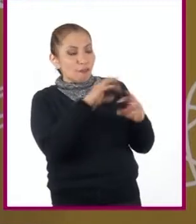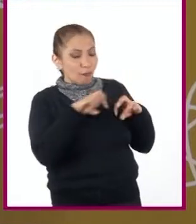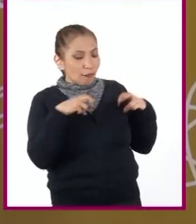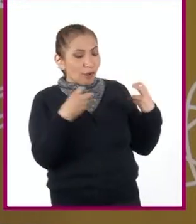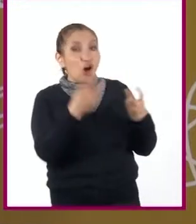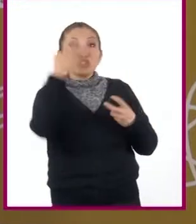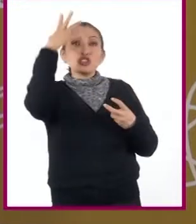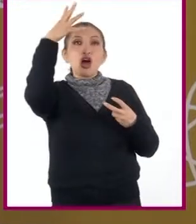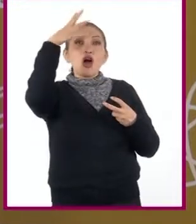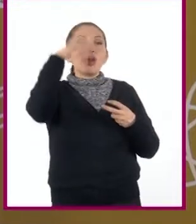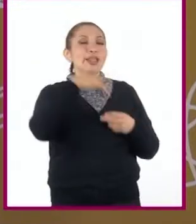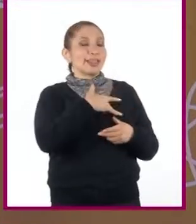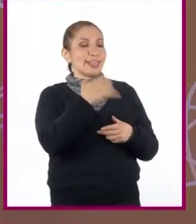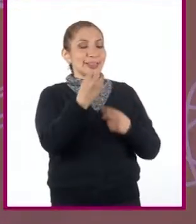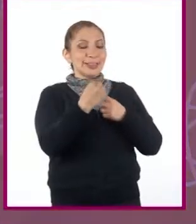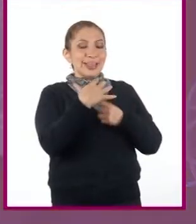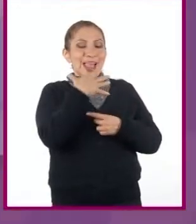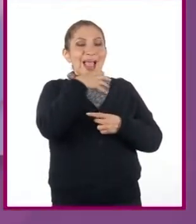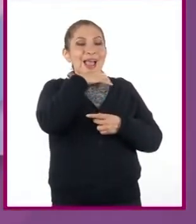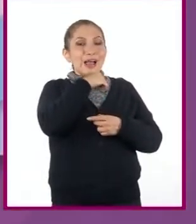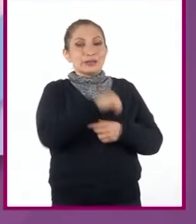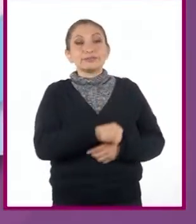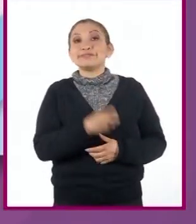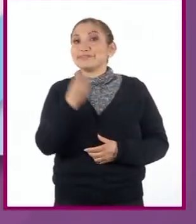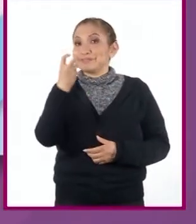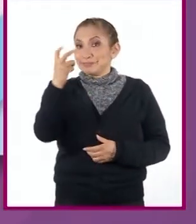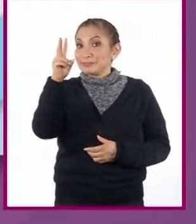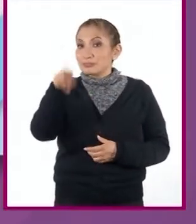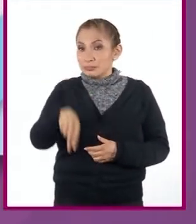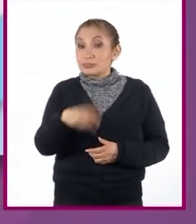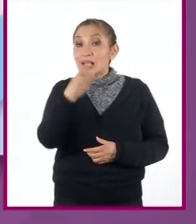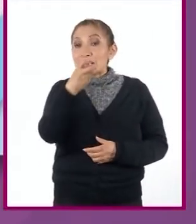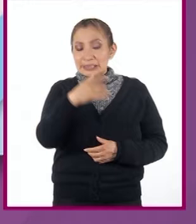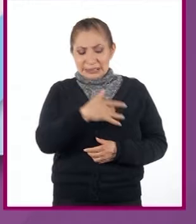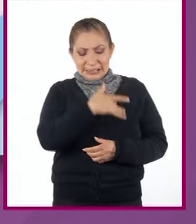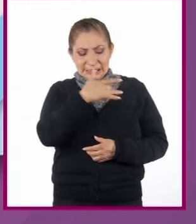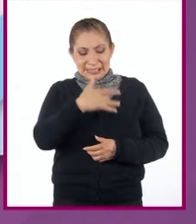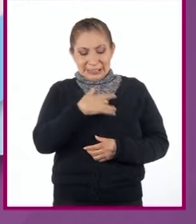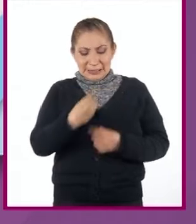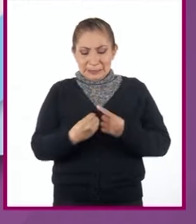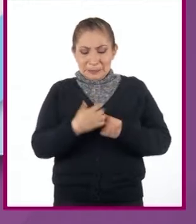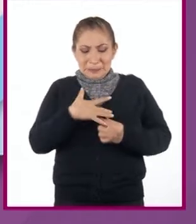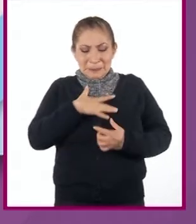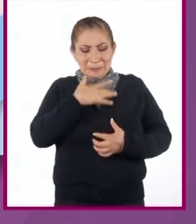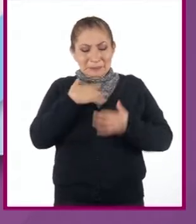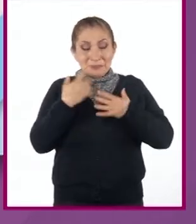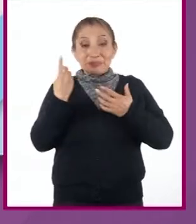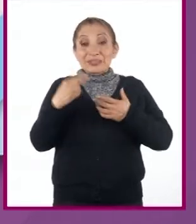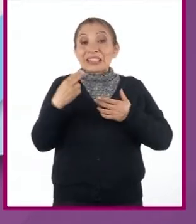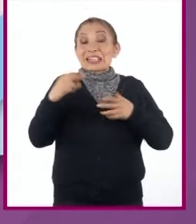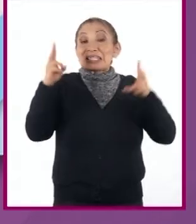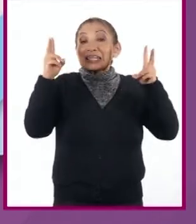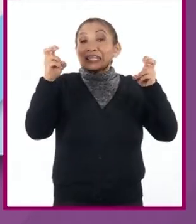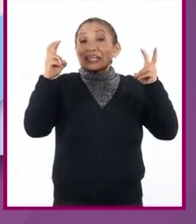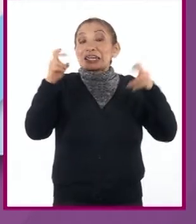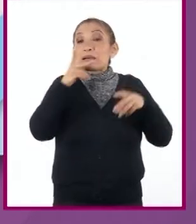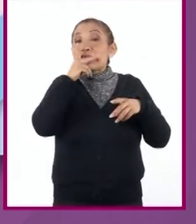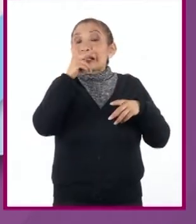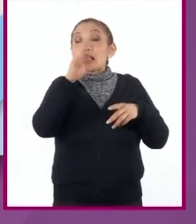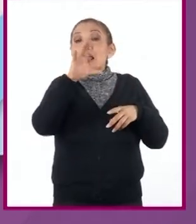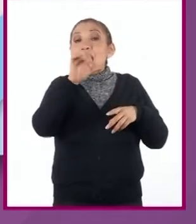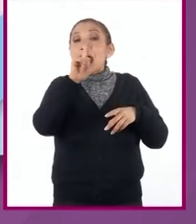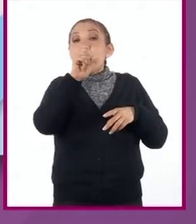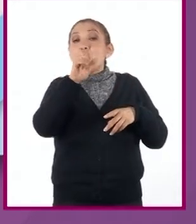los rayos del sol, ¿sentimos calor? Correcto. Esa sensación que experimentamos, a la cual llamamos el concepto de